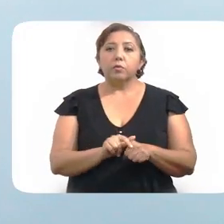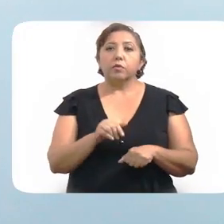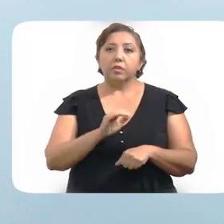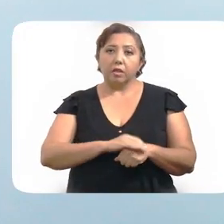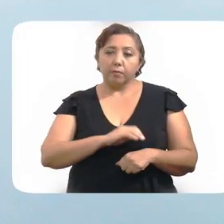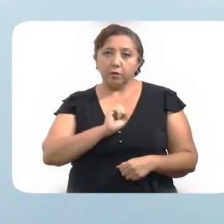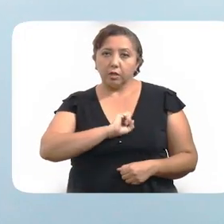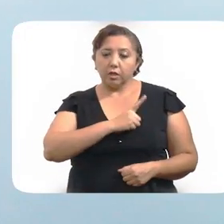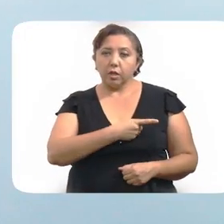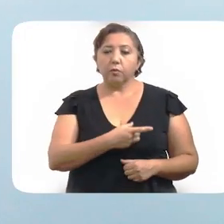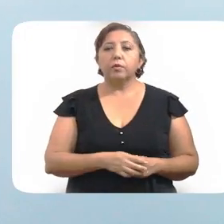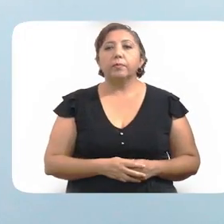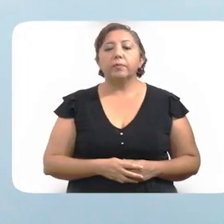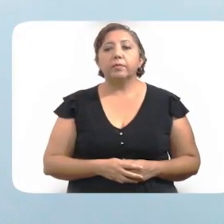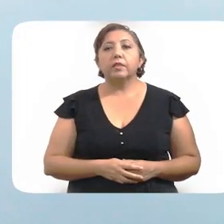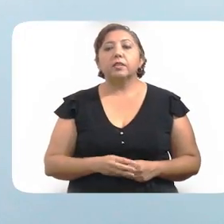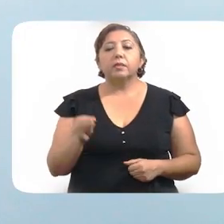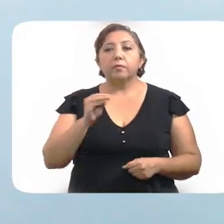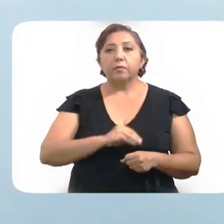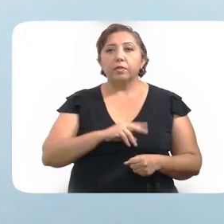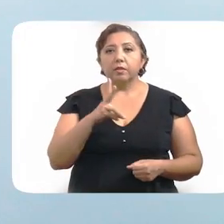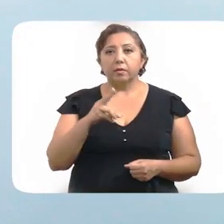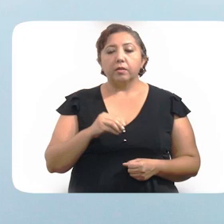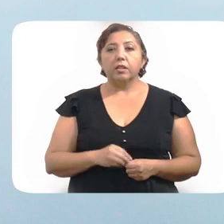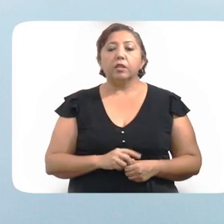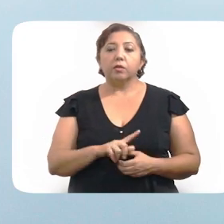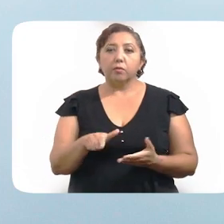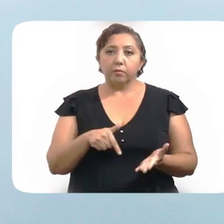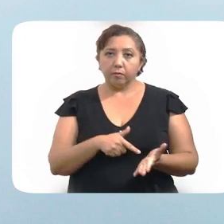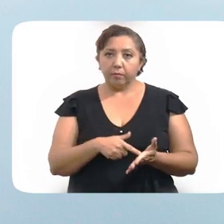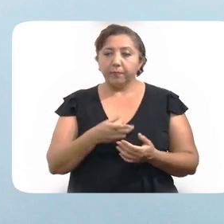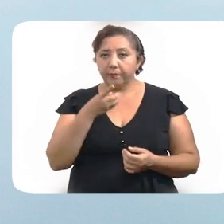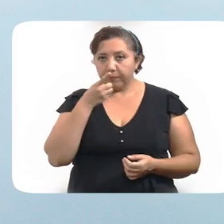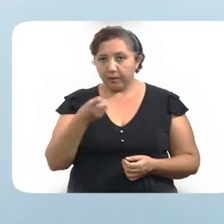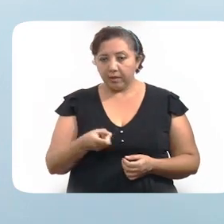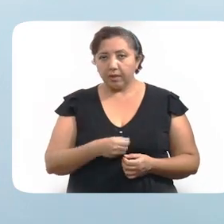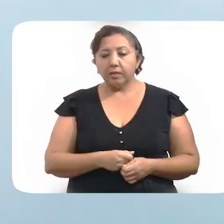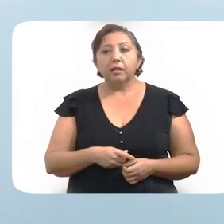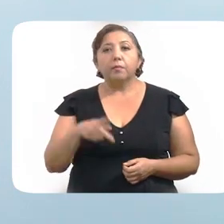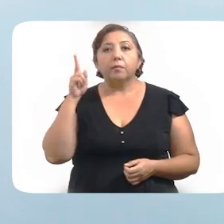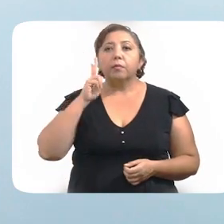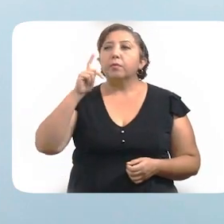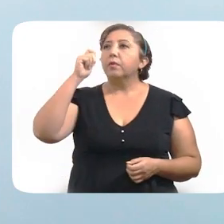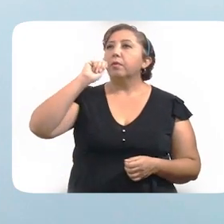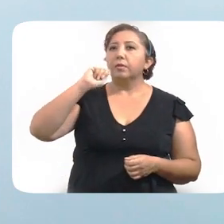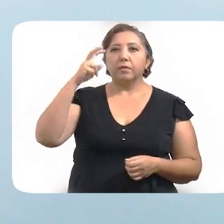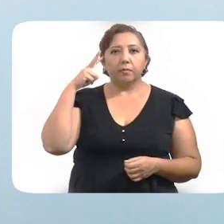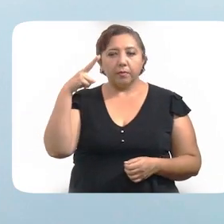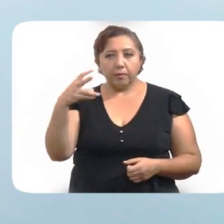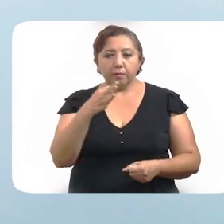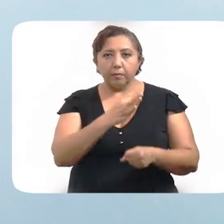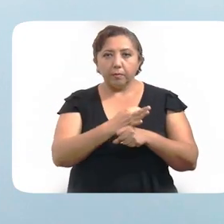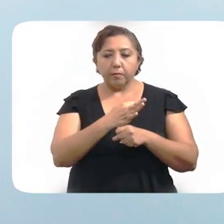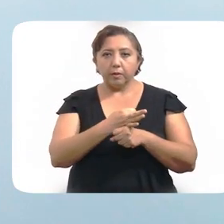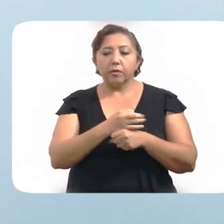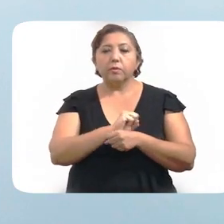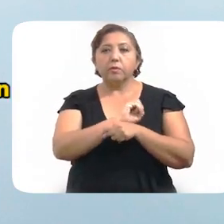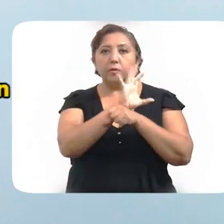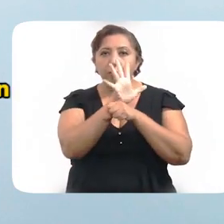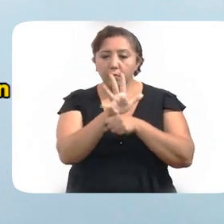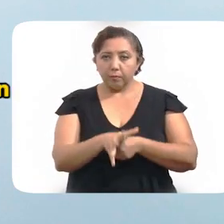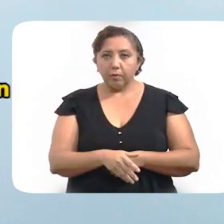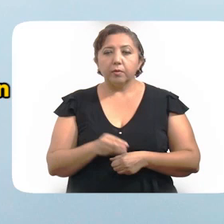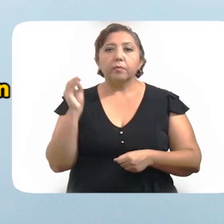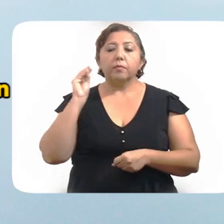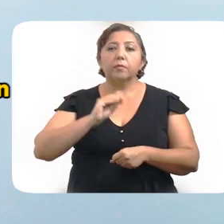brigadas especiales de amigos de la salud se suma la instalación de módulos itinerantes para la toma de muestras para detección oportuna de coronavirus